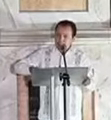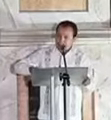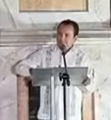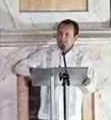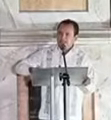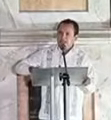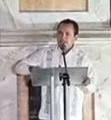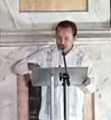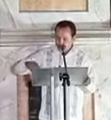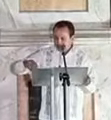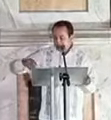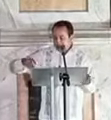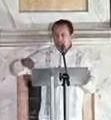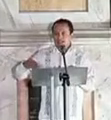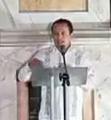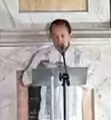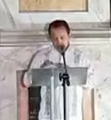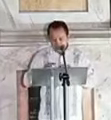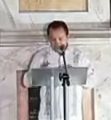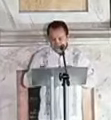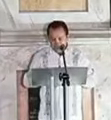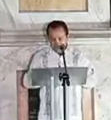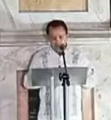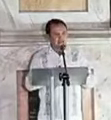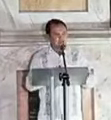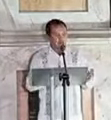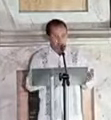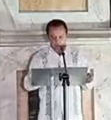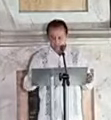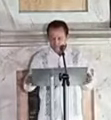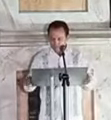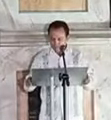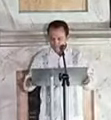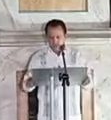Nuestra próxima diputada local con cabecera en Tejupilco.